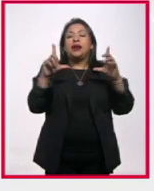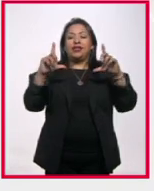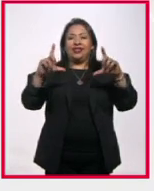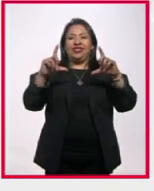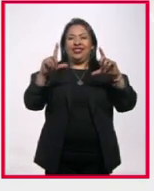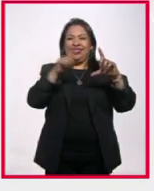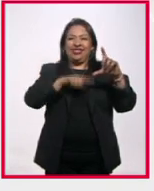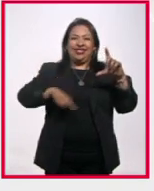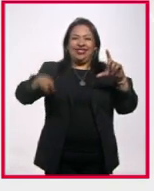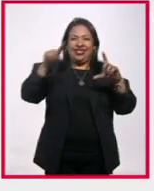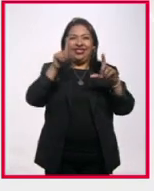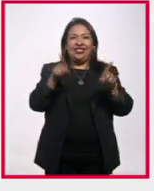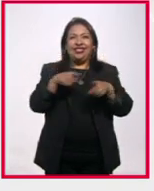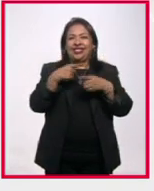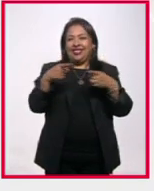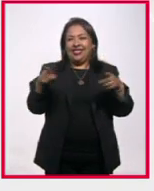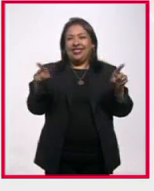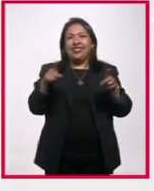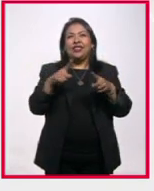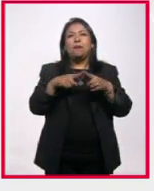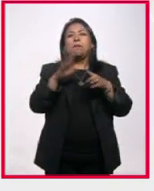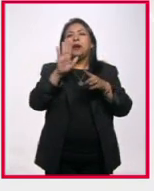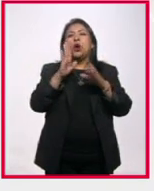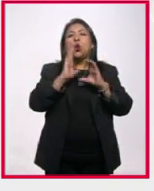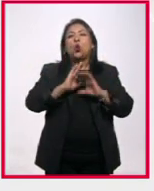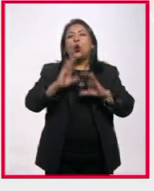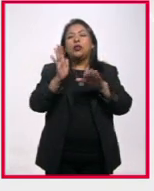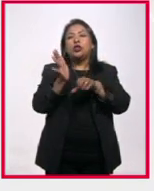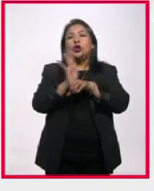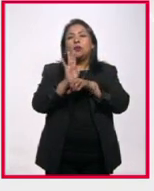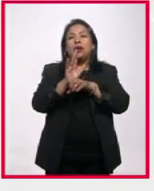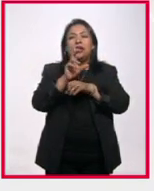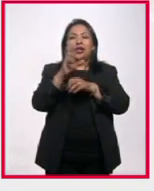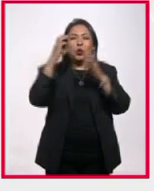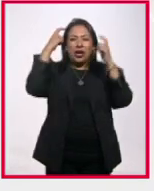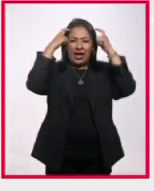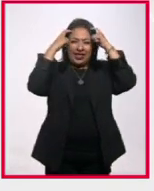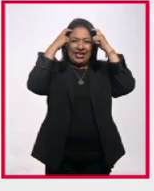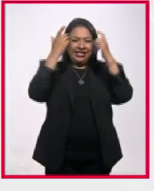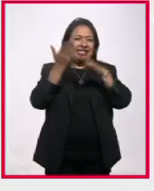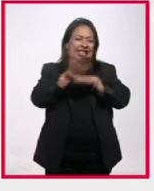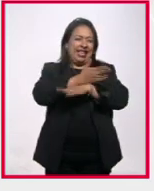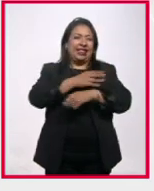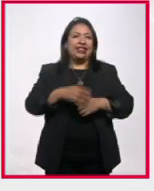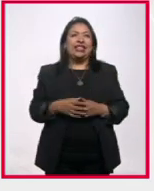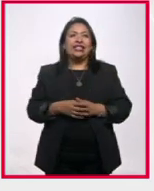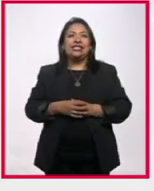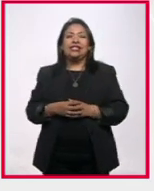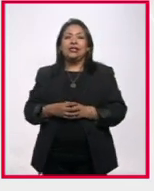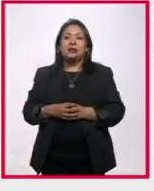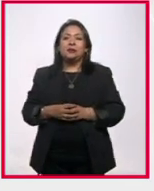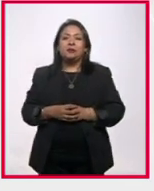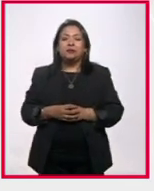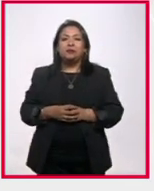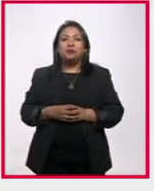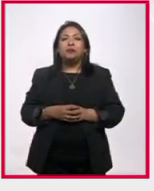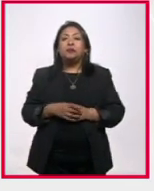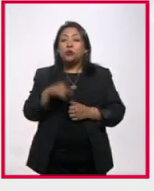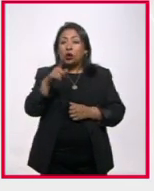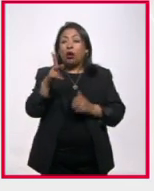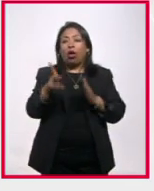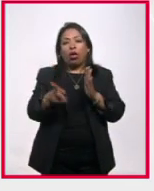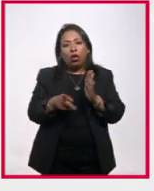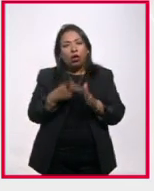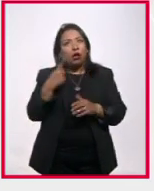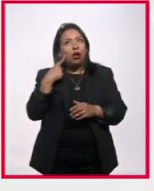de que eran como los cuentos de las películas de Disney de aquel tiempo. Claro. ¿Y tú los